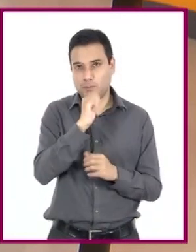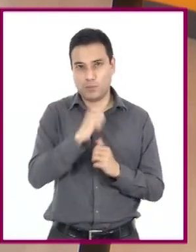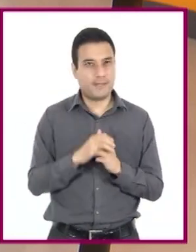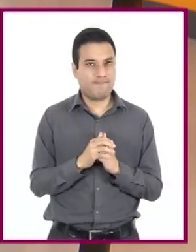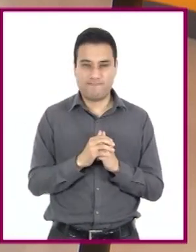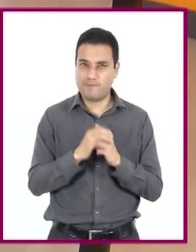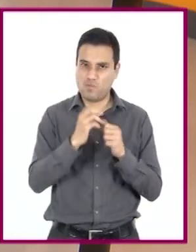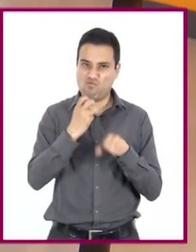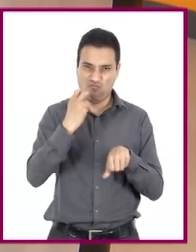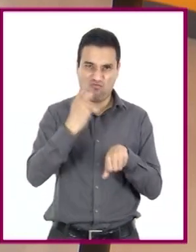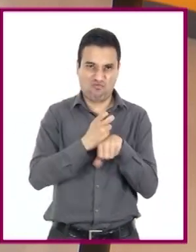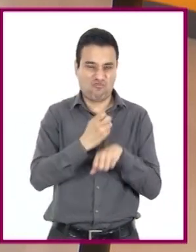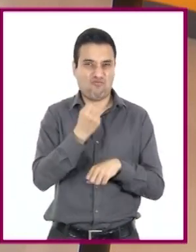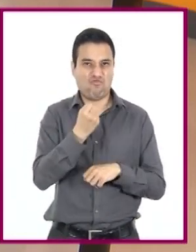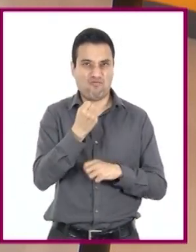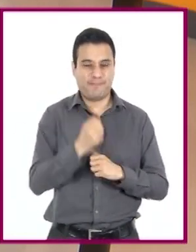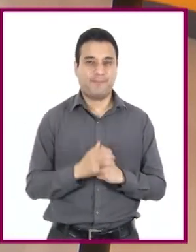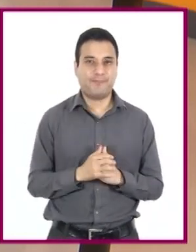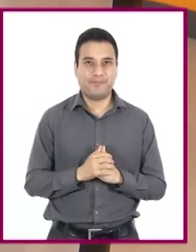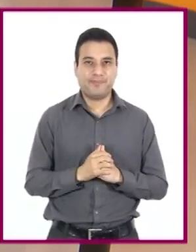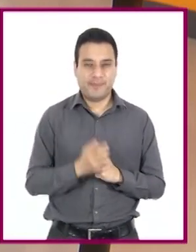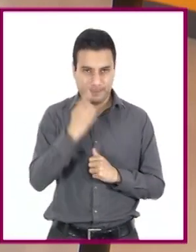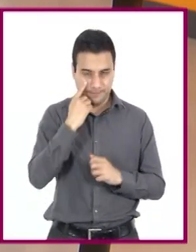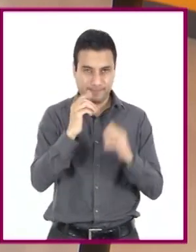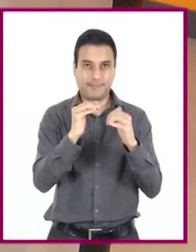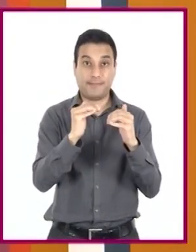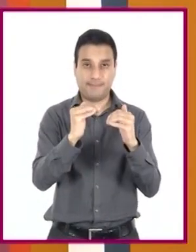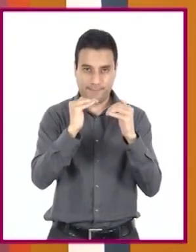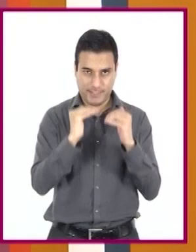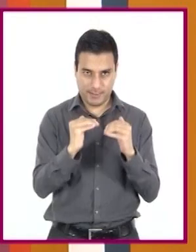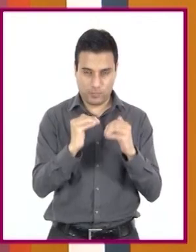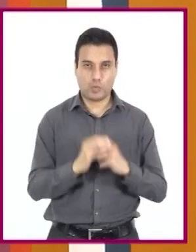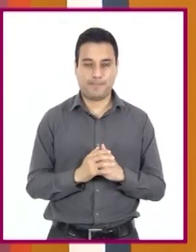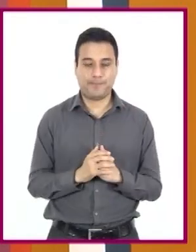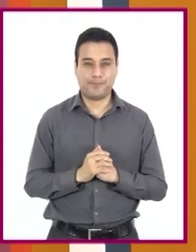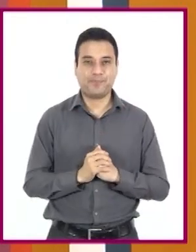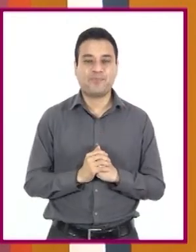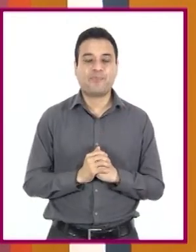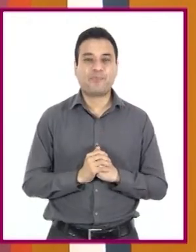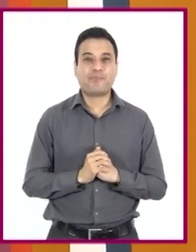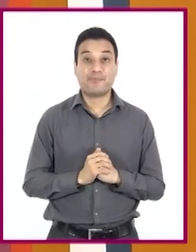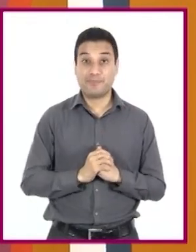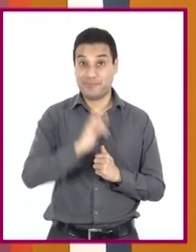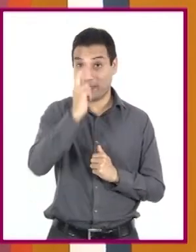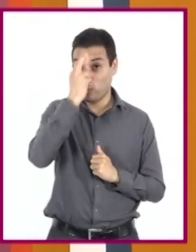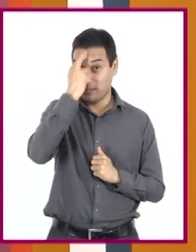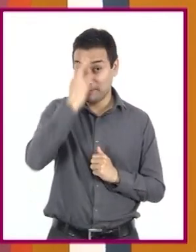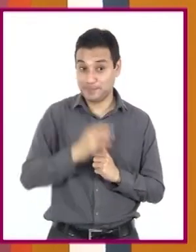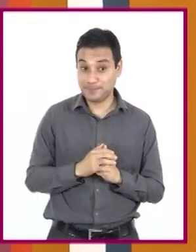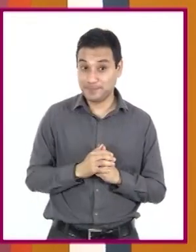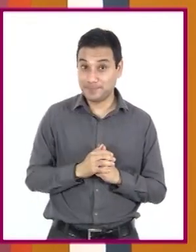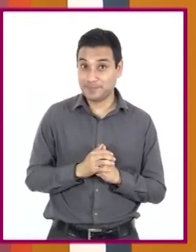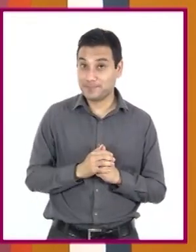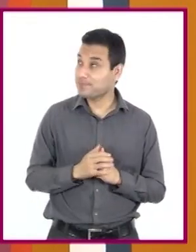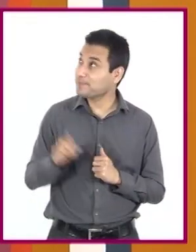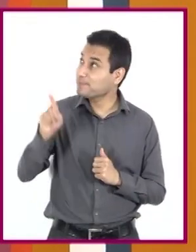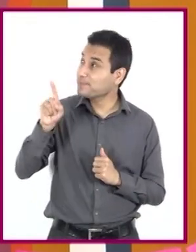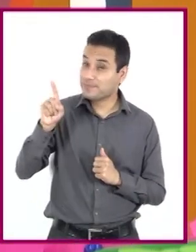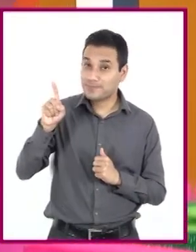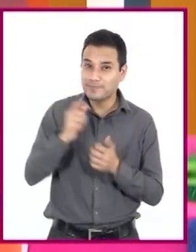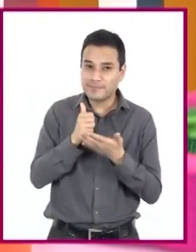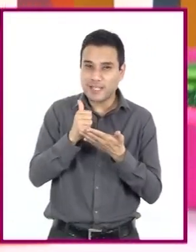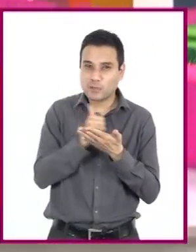y al organismo. Continuemos, maestra. ¿Recuerdan el nombre de esta estructura de color